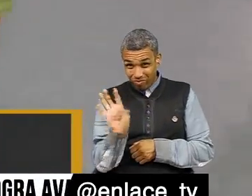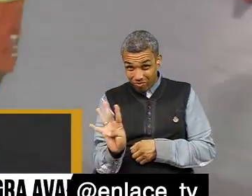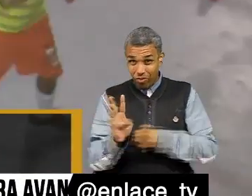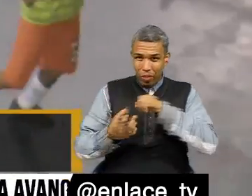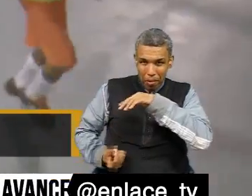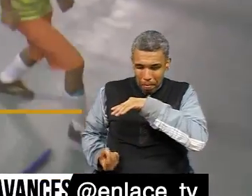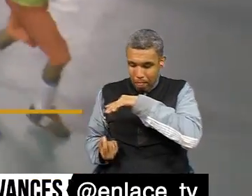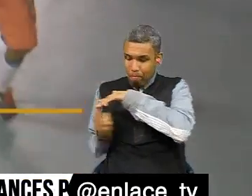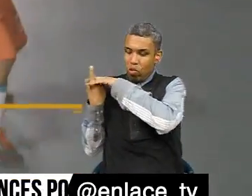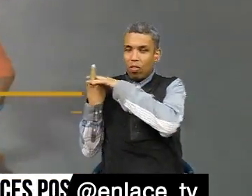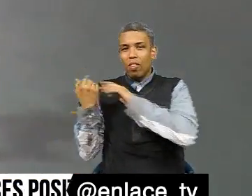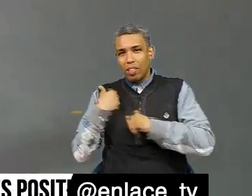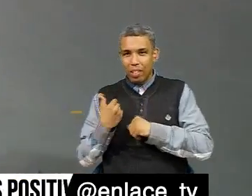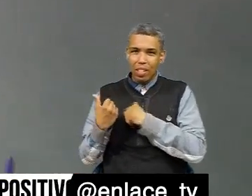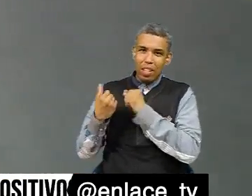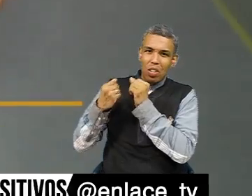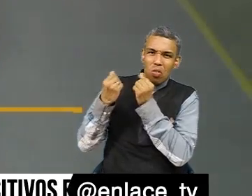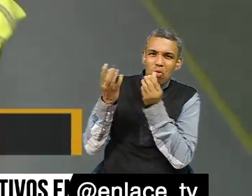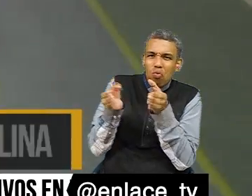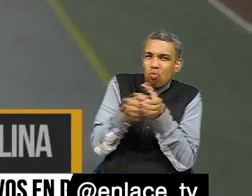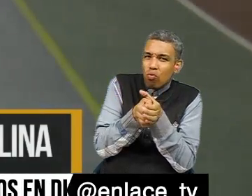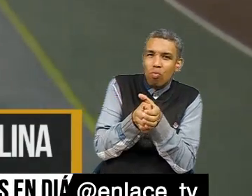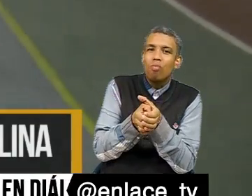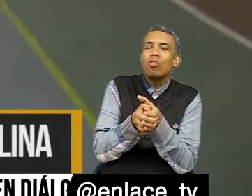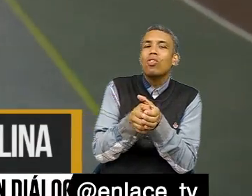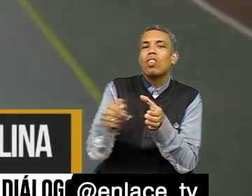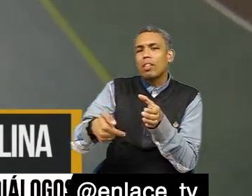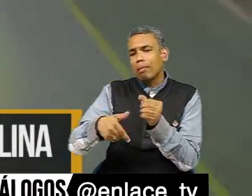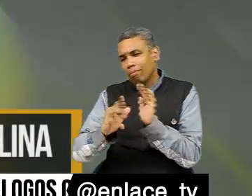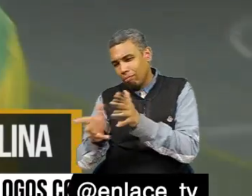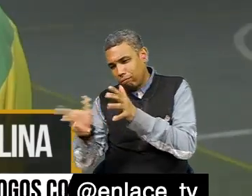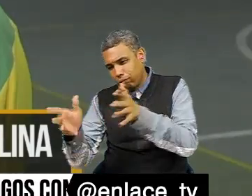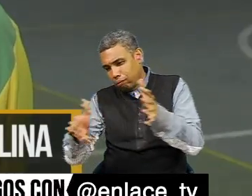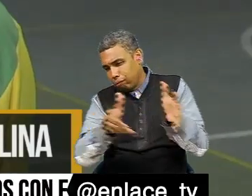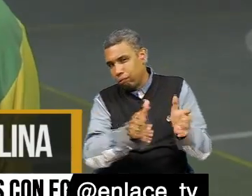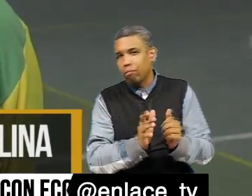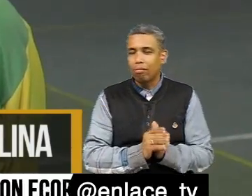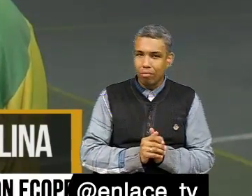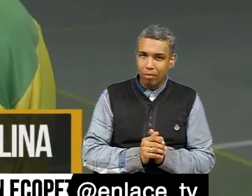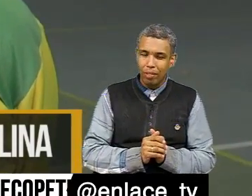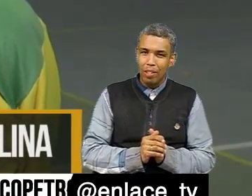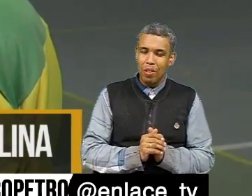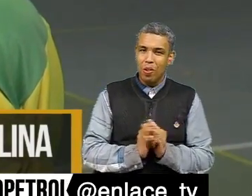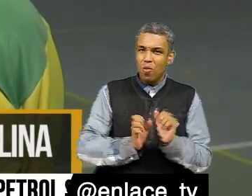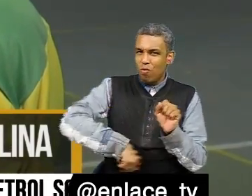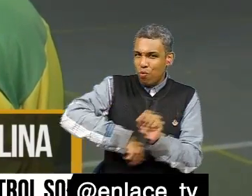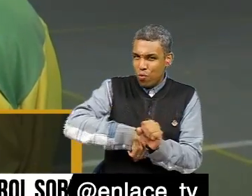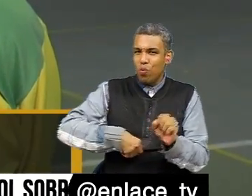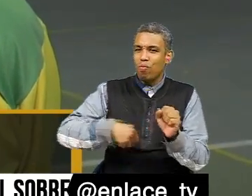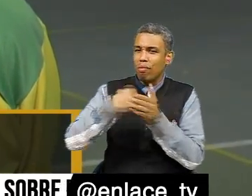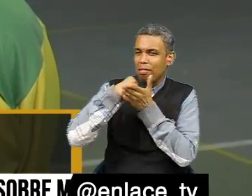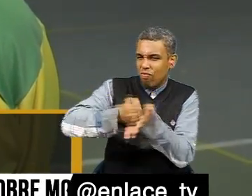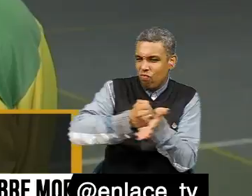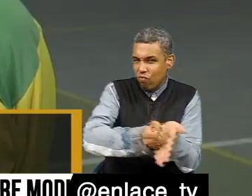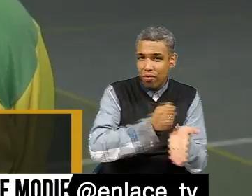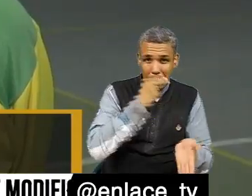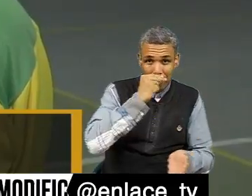forma deportistas en el puerto petrolero. Sus inicios fueron pues, aquí en la bella ciudad de Barranca Bermeja, con un grupo